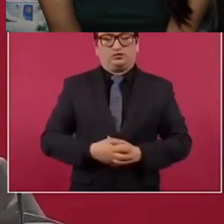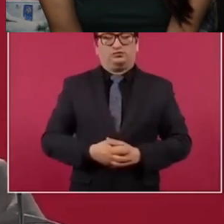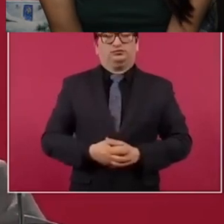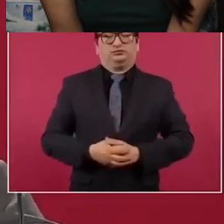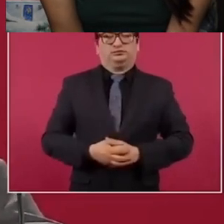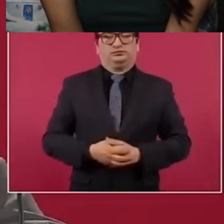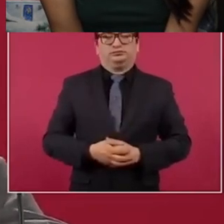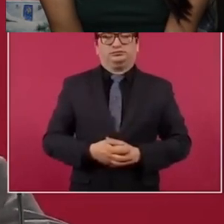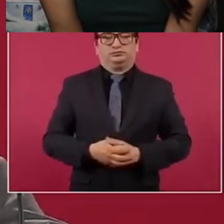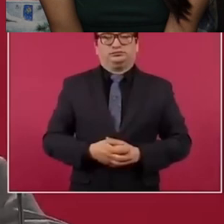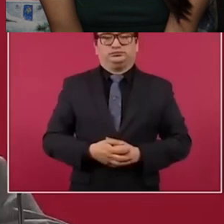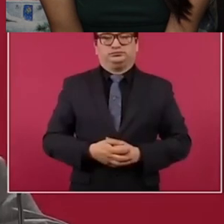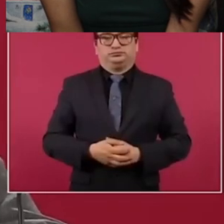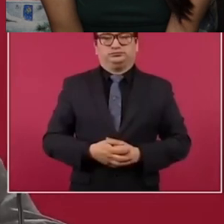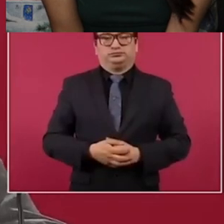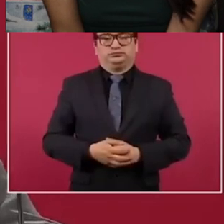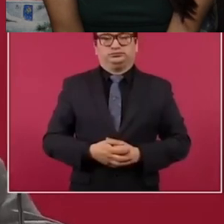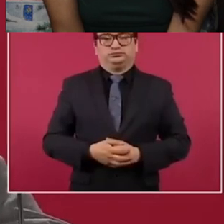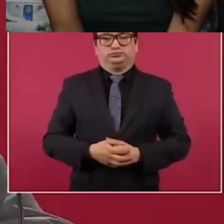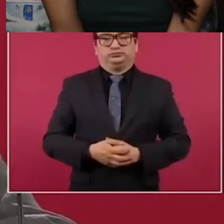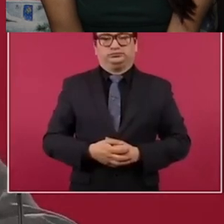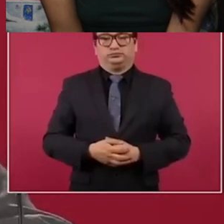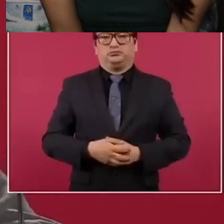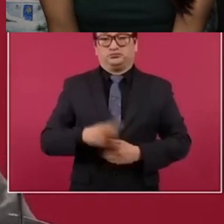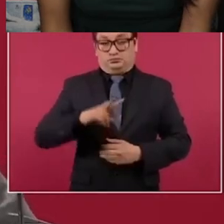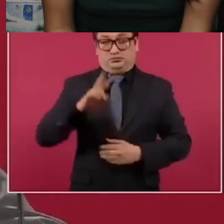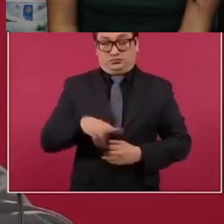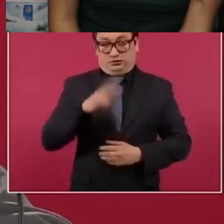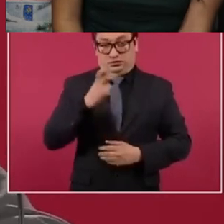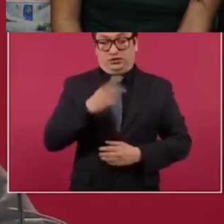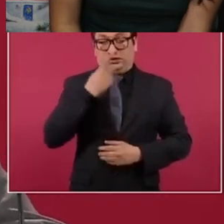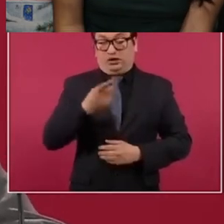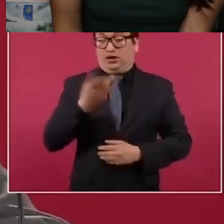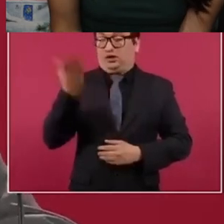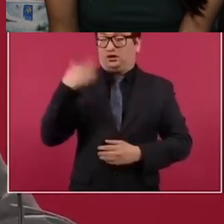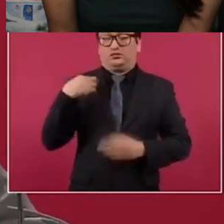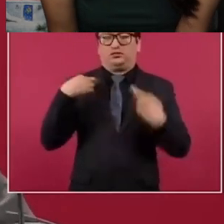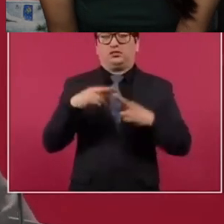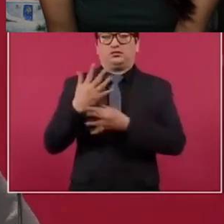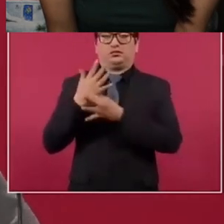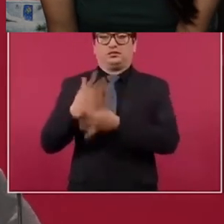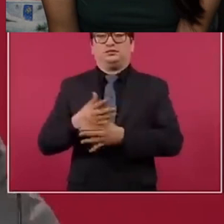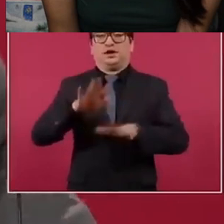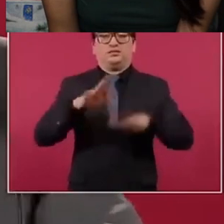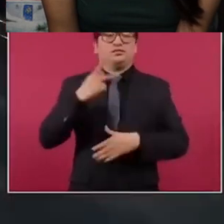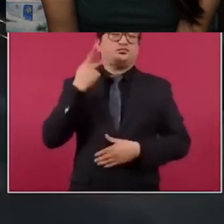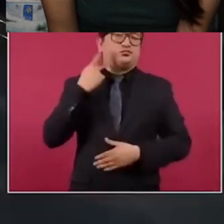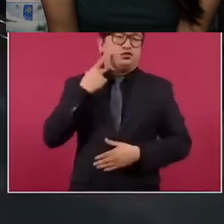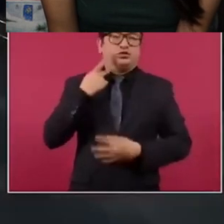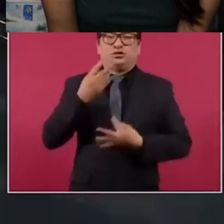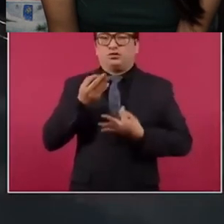Tiene su parte atractiva, decía un maestro. A veces la política, cuando es